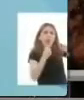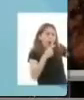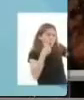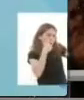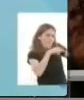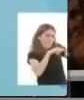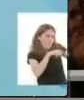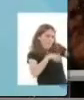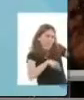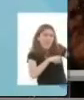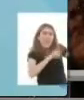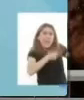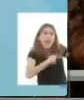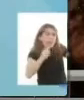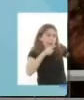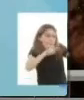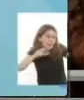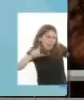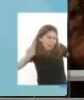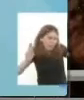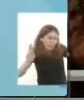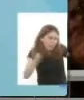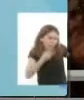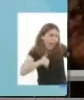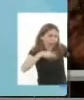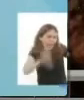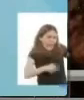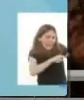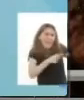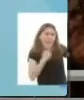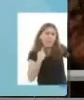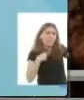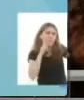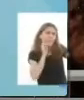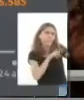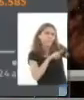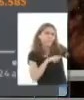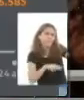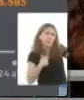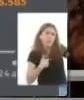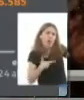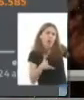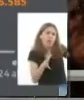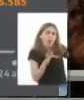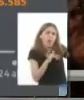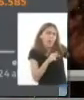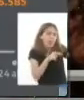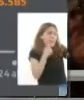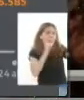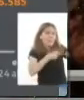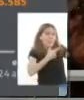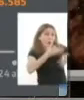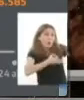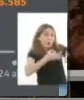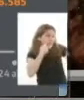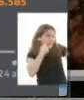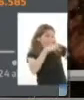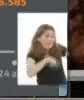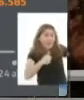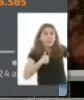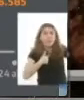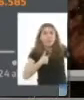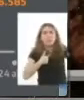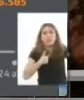los gobiernos opositores como el de la ciudad de buenos aires no hacerse los zetas con esta situación nada parece mal